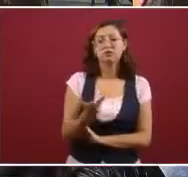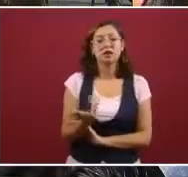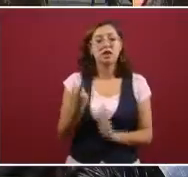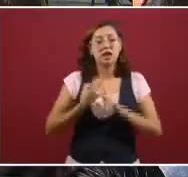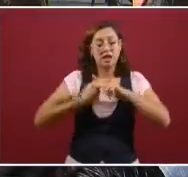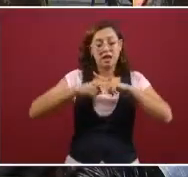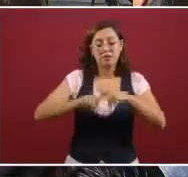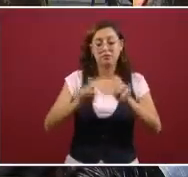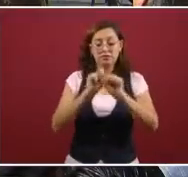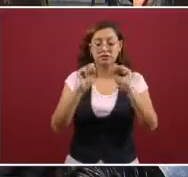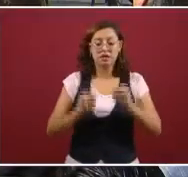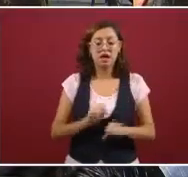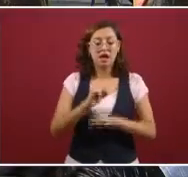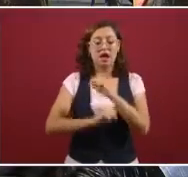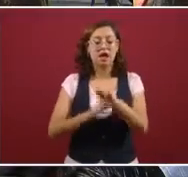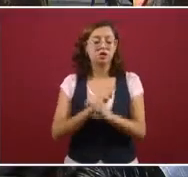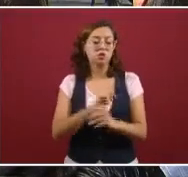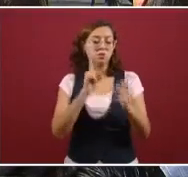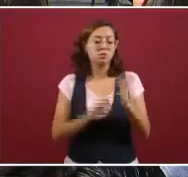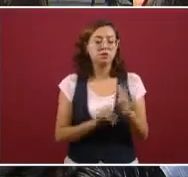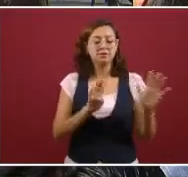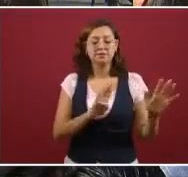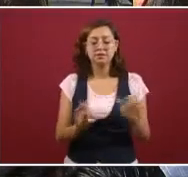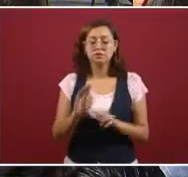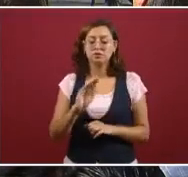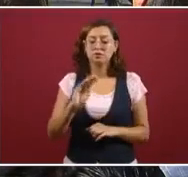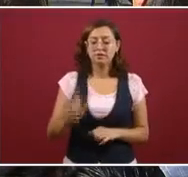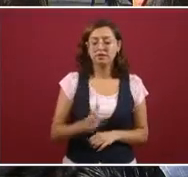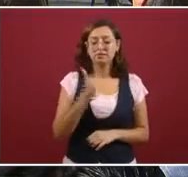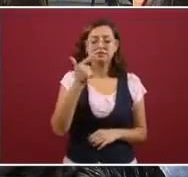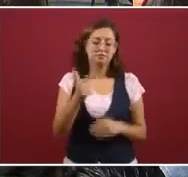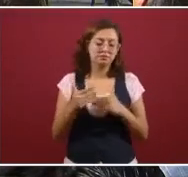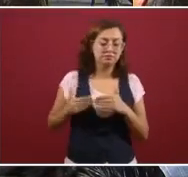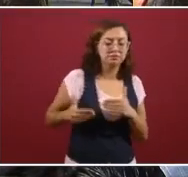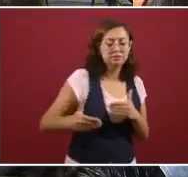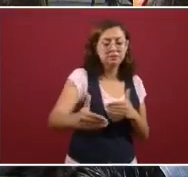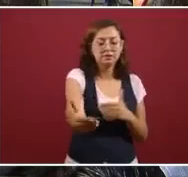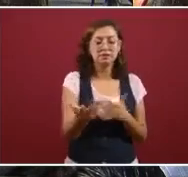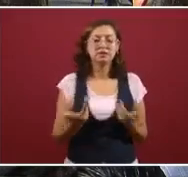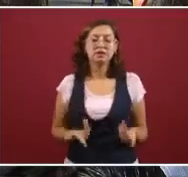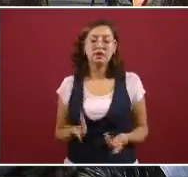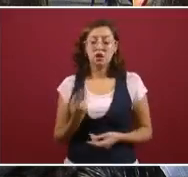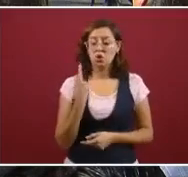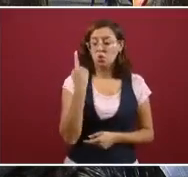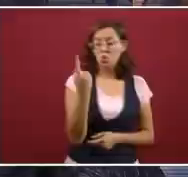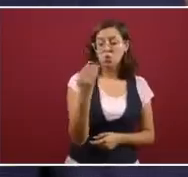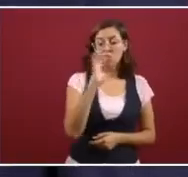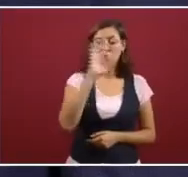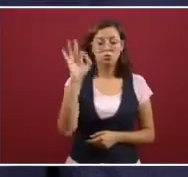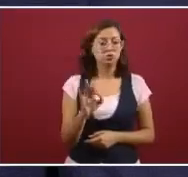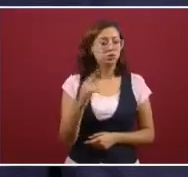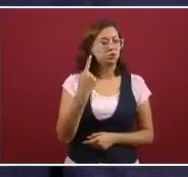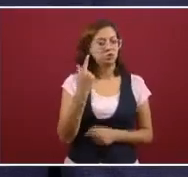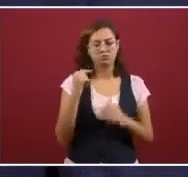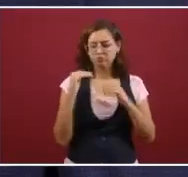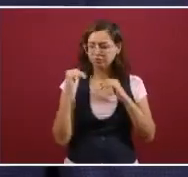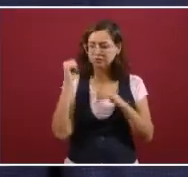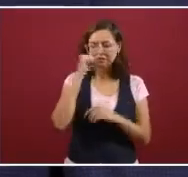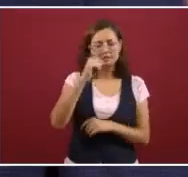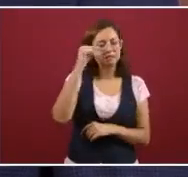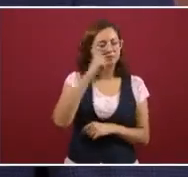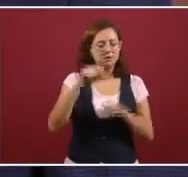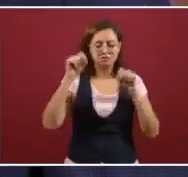creó el sistema en 1997 a la fecha. Y como decía el secretario, rompimos esa barrera del 1% al principio de